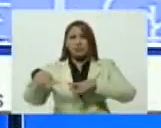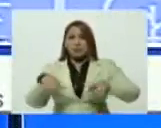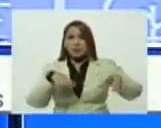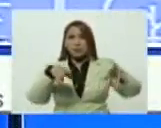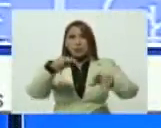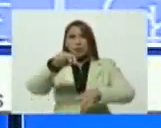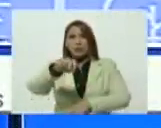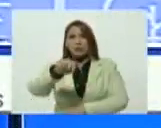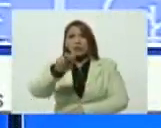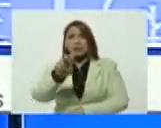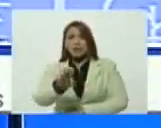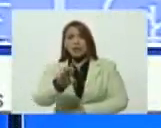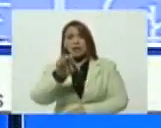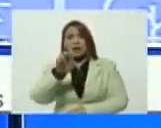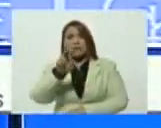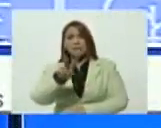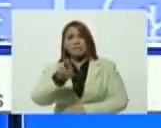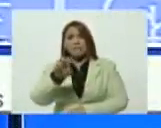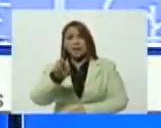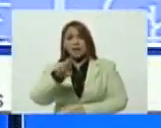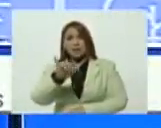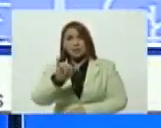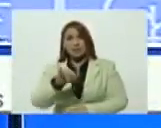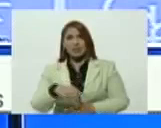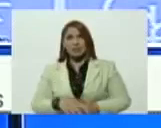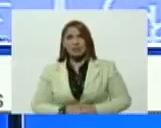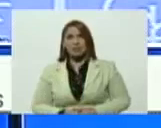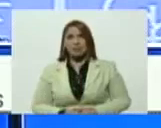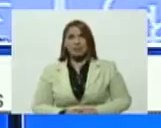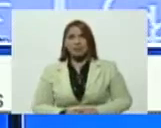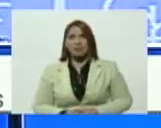imágenes. Se desbordó el río Neverí.